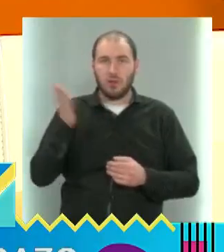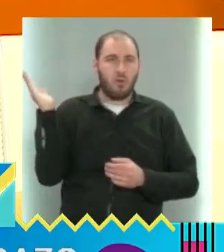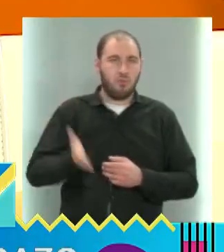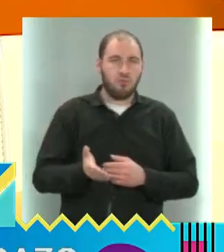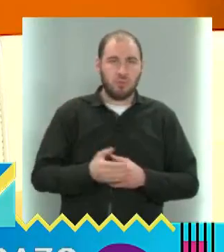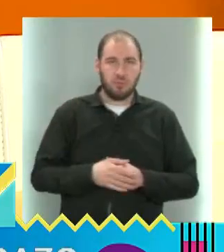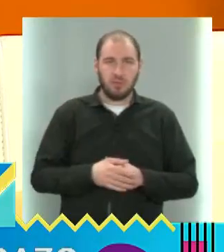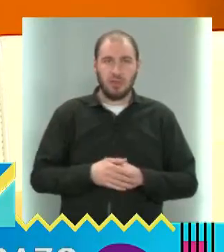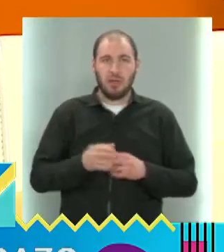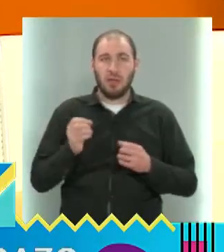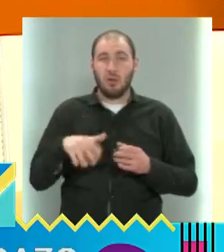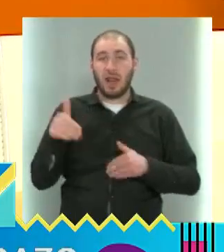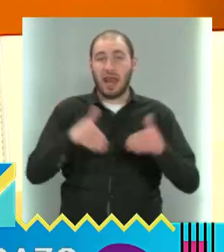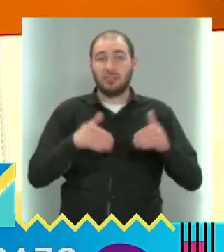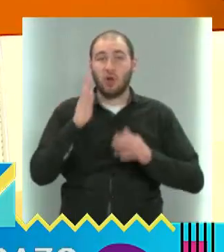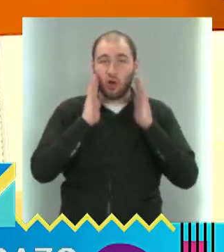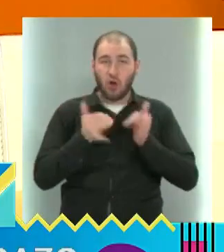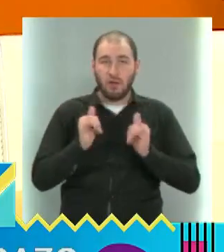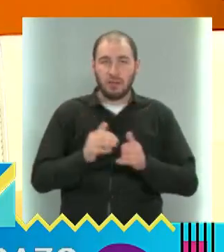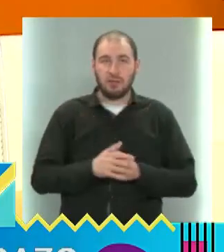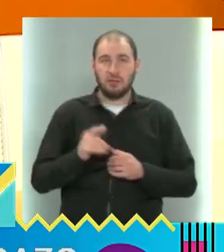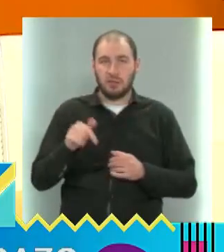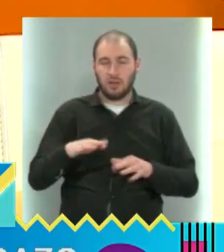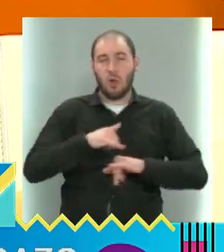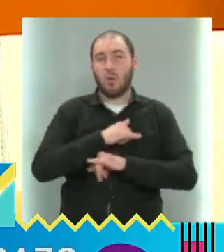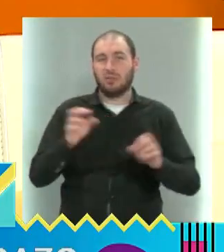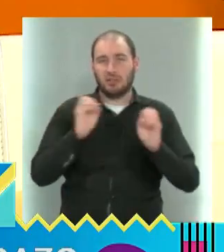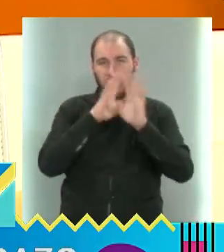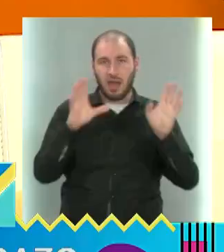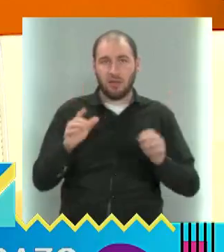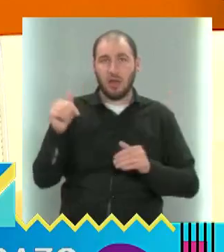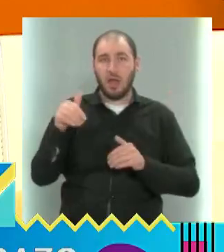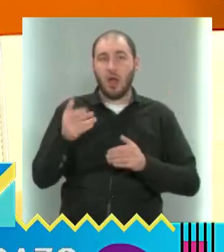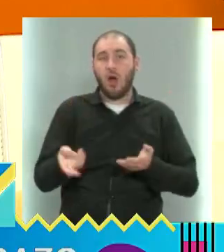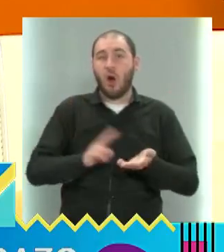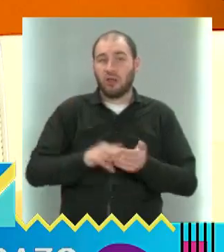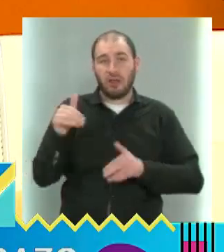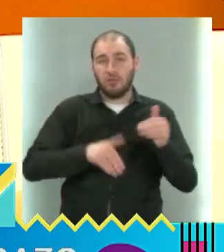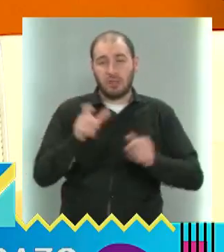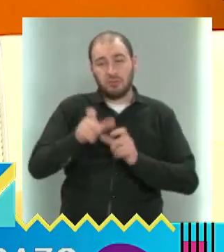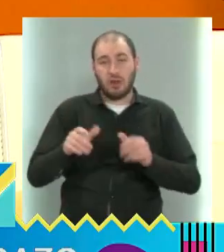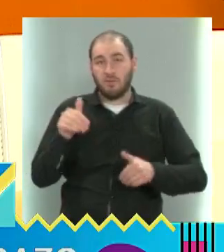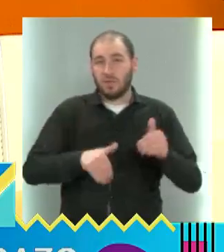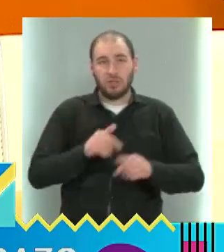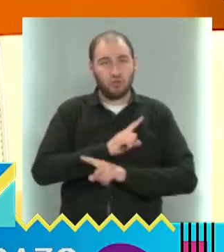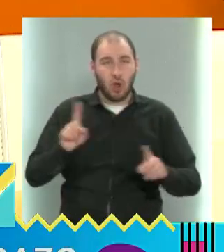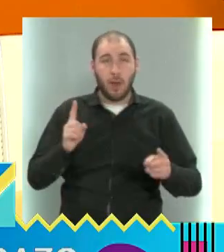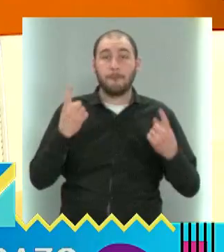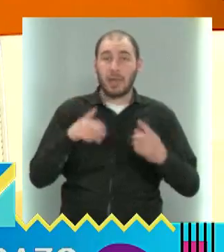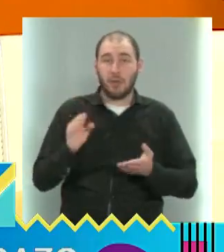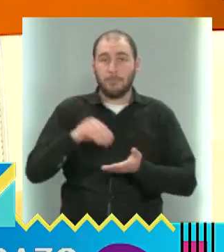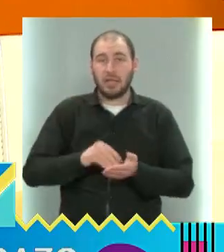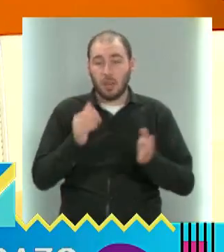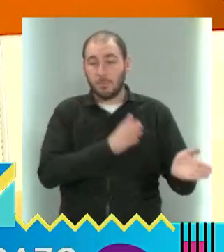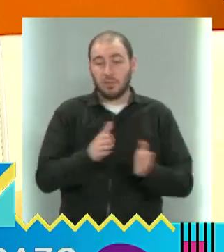alto, sobre todo en el electorado joven, que ya ha expresado claramente que no va a volver a votar a esas personas. Pero además creo que